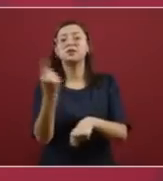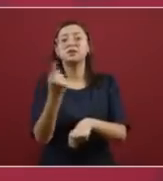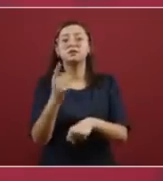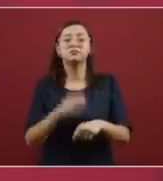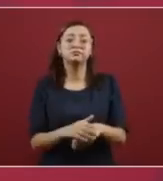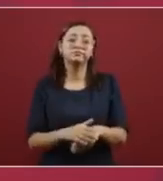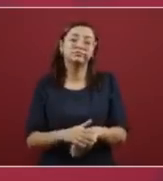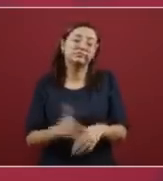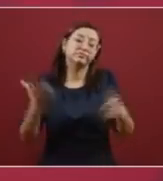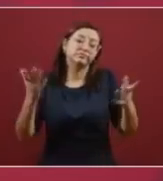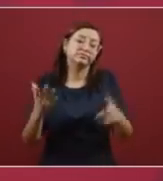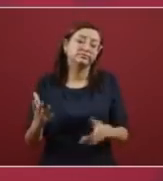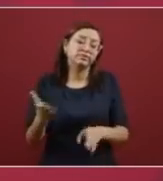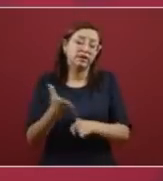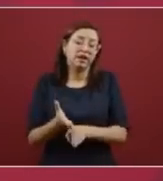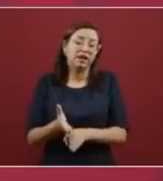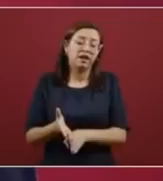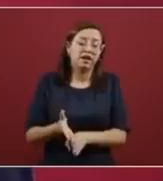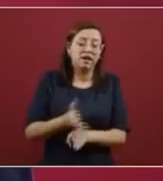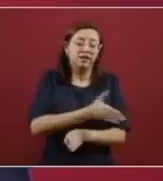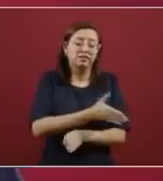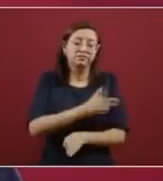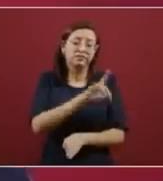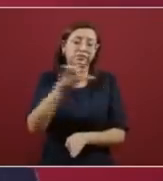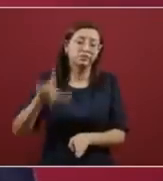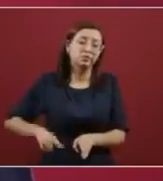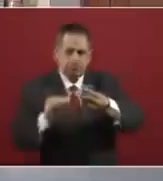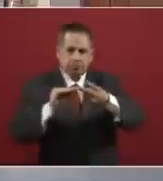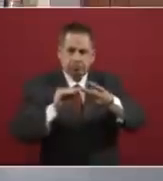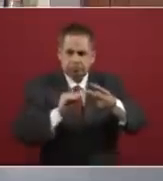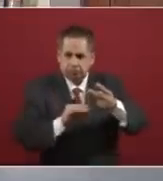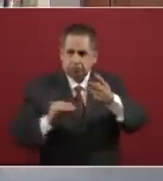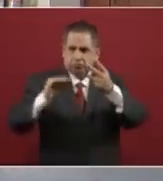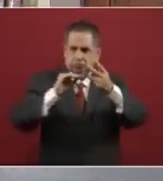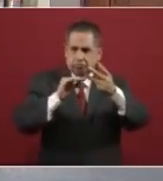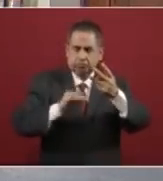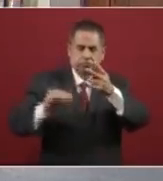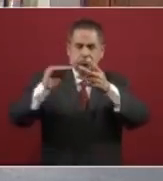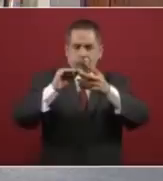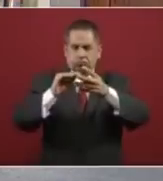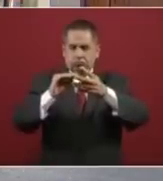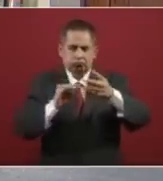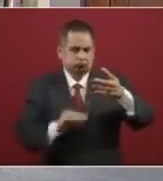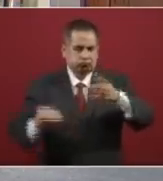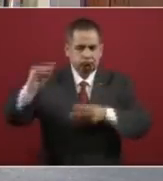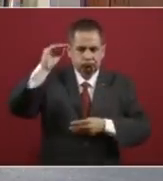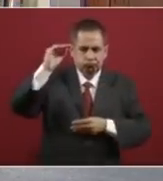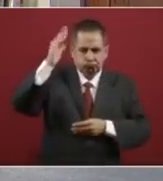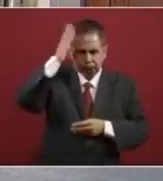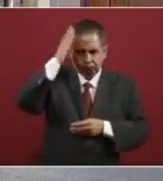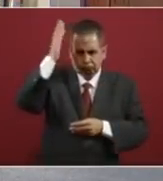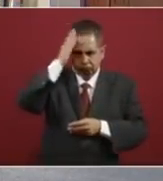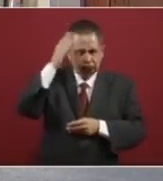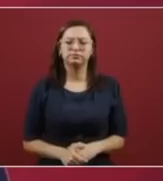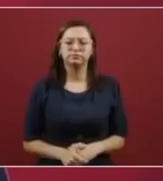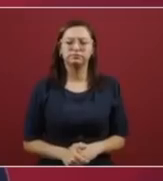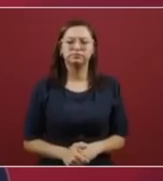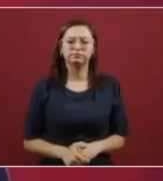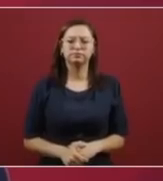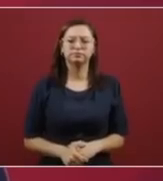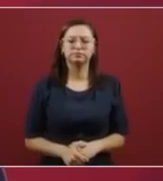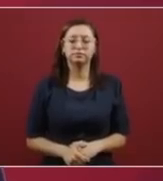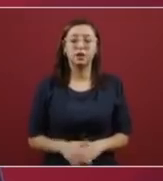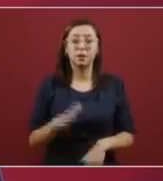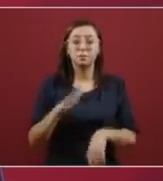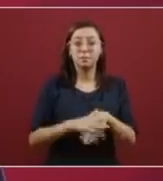su momento de conformidad con la ley. Lo más importante es que no haya